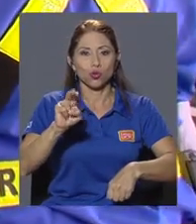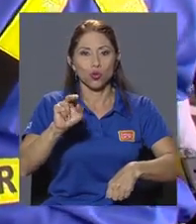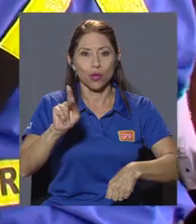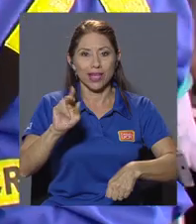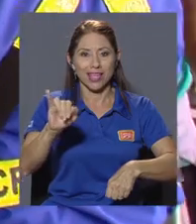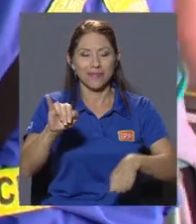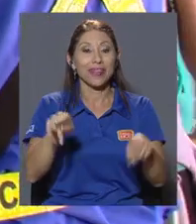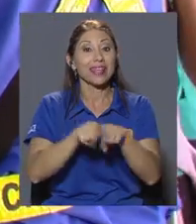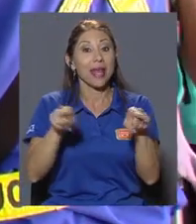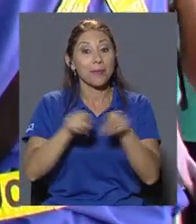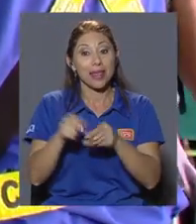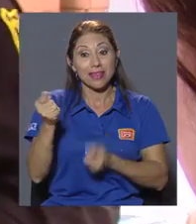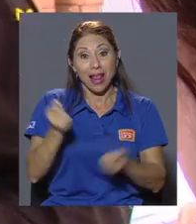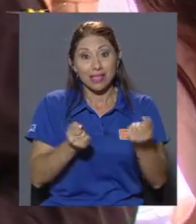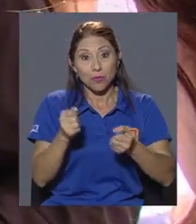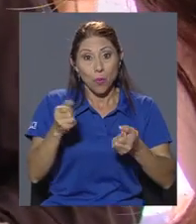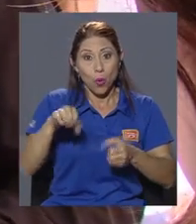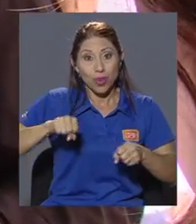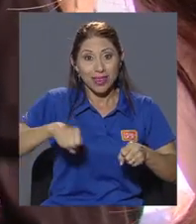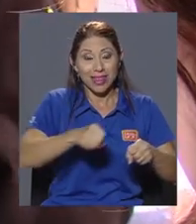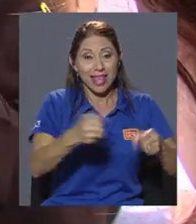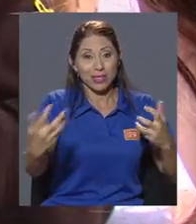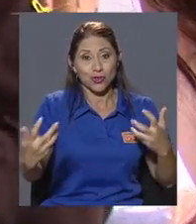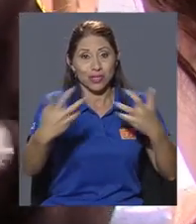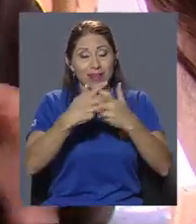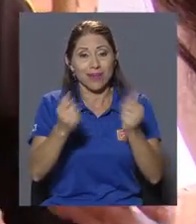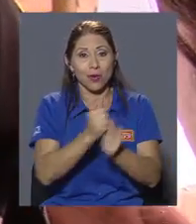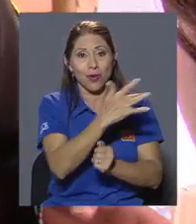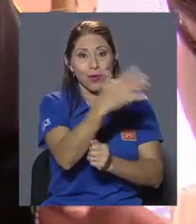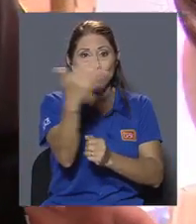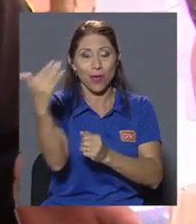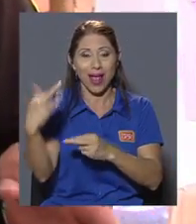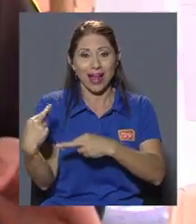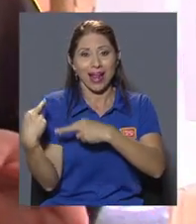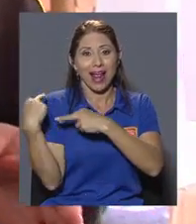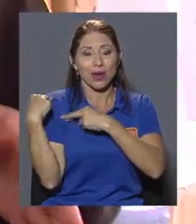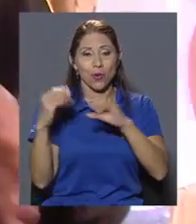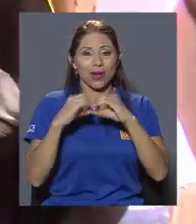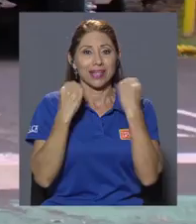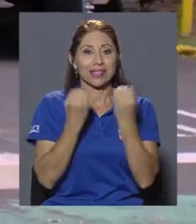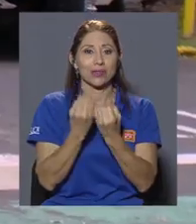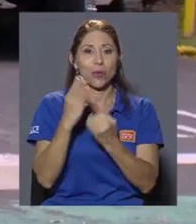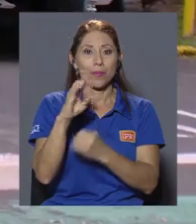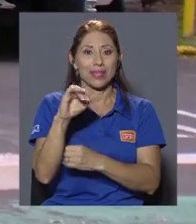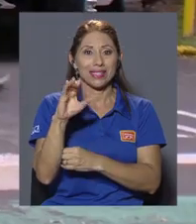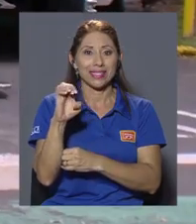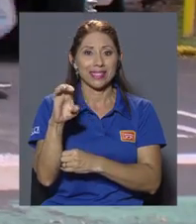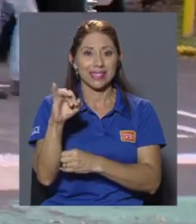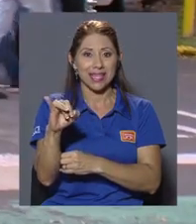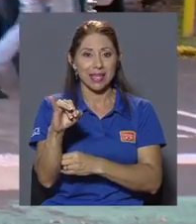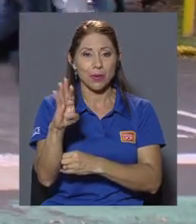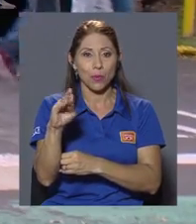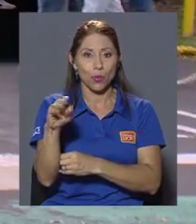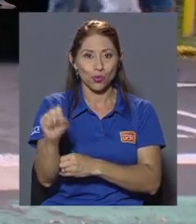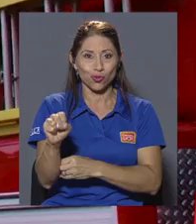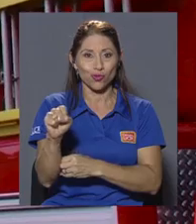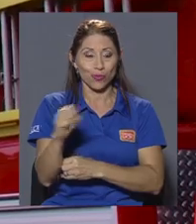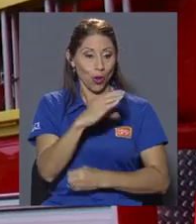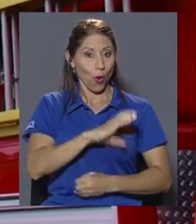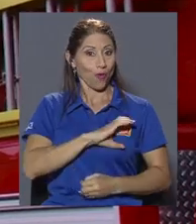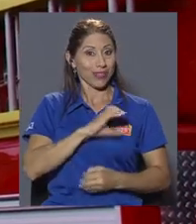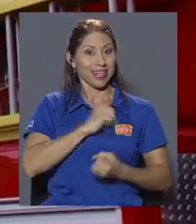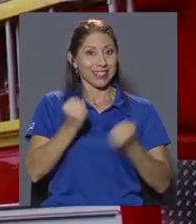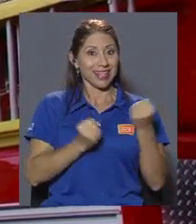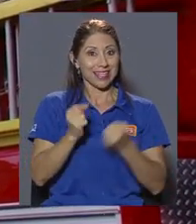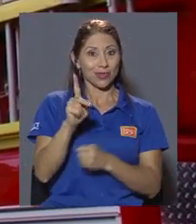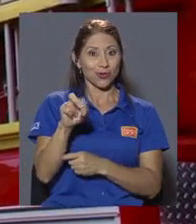transporte sostenible con el ambiente a cargo de la organización Bicibus. En la feria, los oficiales de tránsito de la UCR enseñaron a